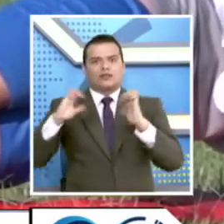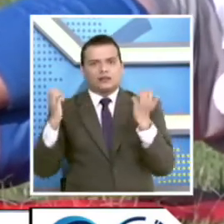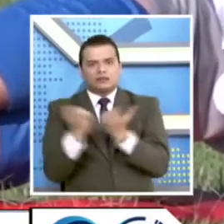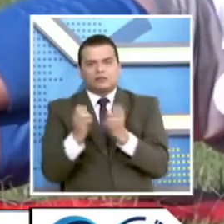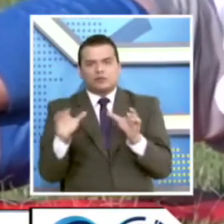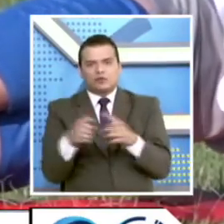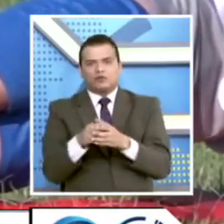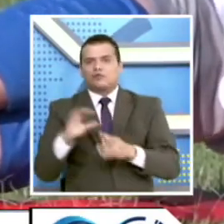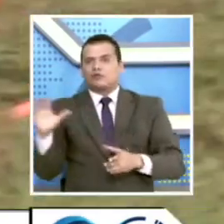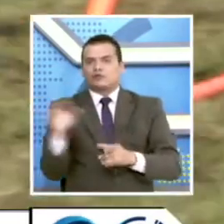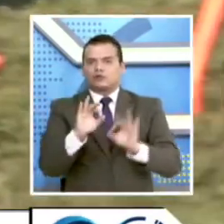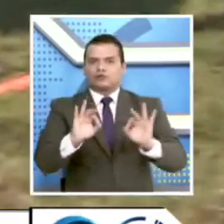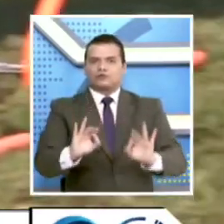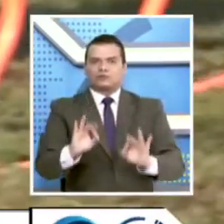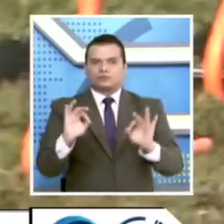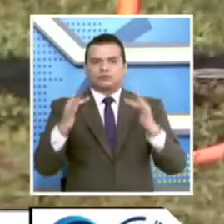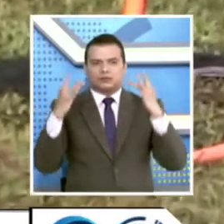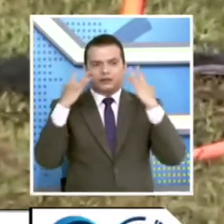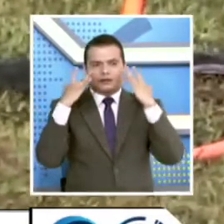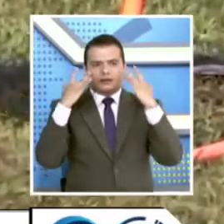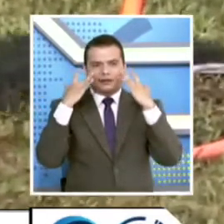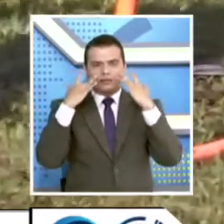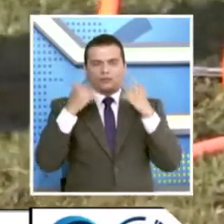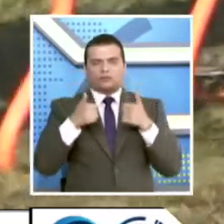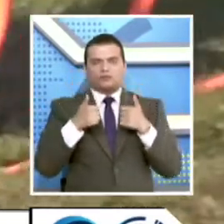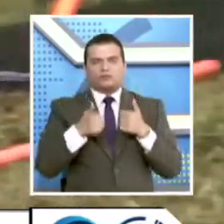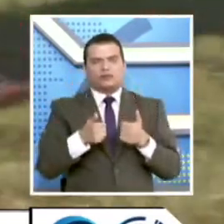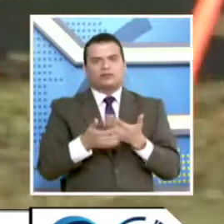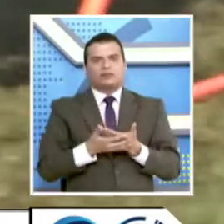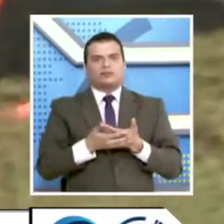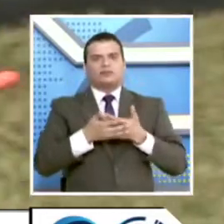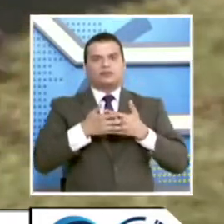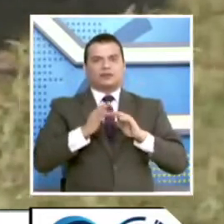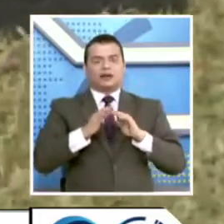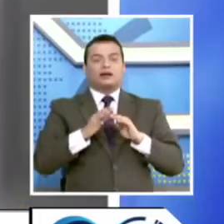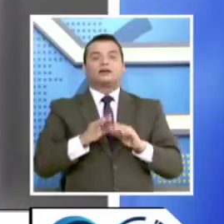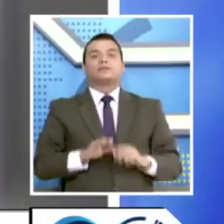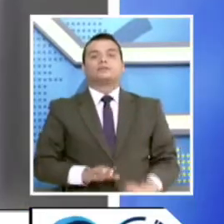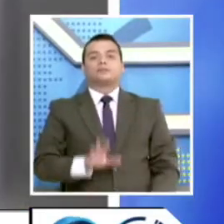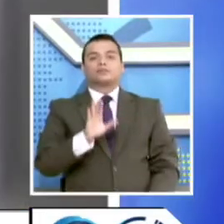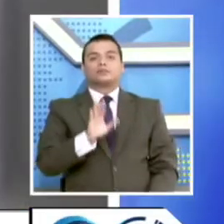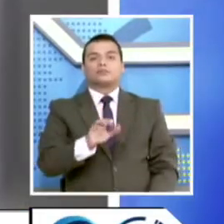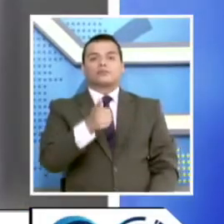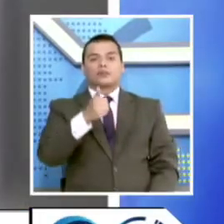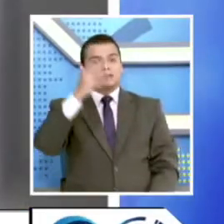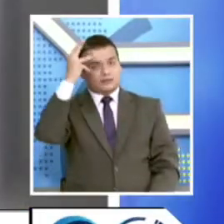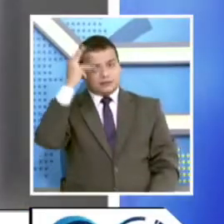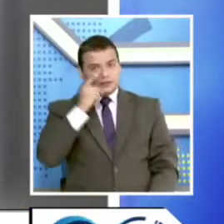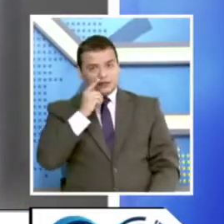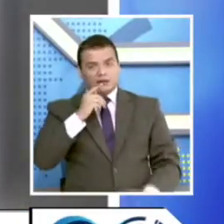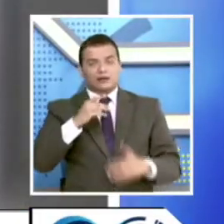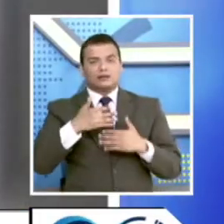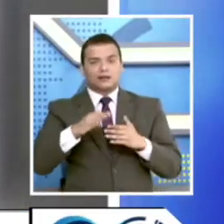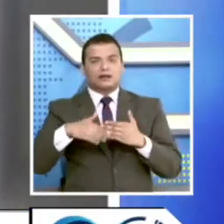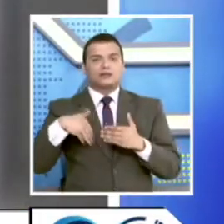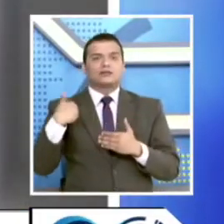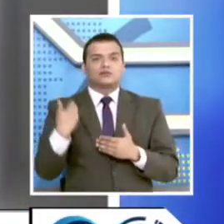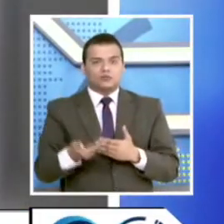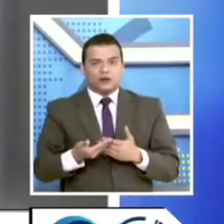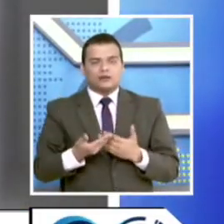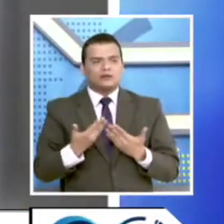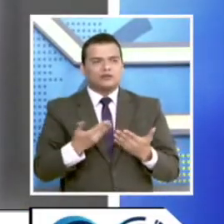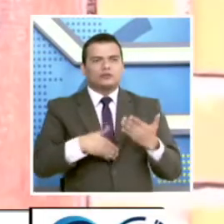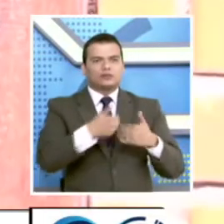apoyo esté infectado con el virus COVID-19. 10 días después, aproximadamente, ya empezaremos con el tema de los